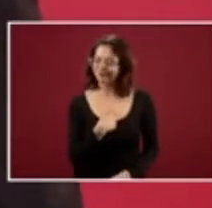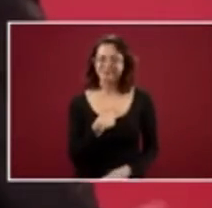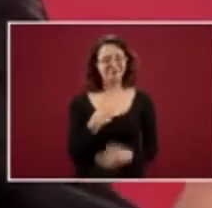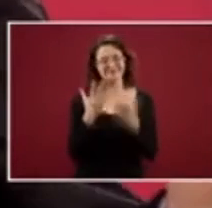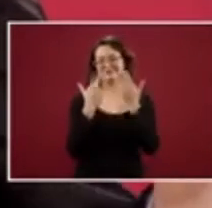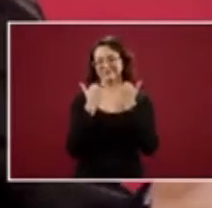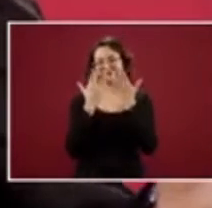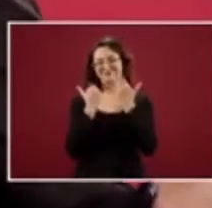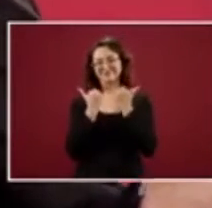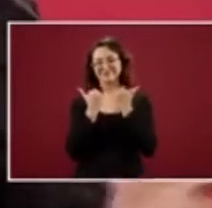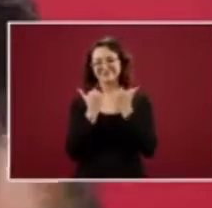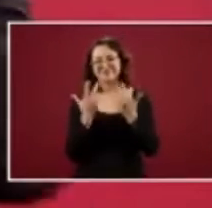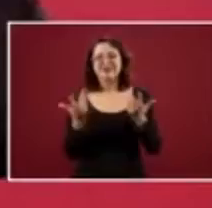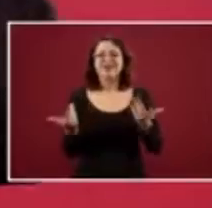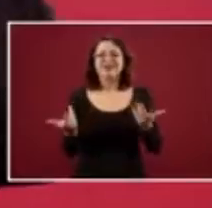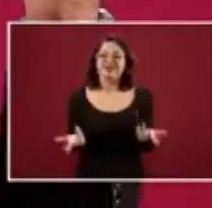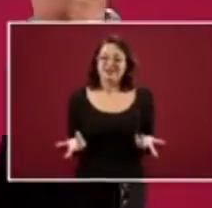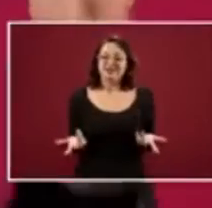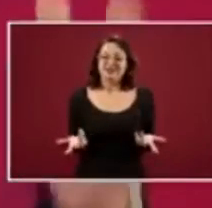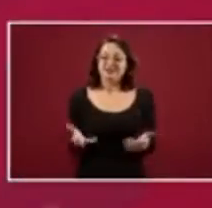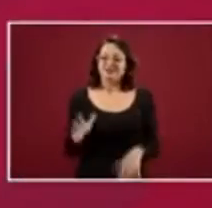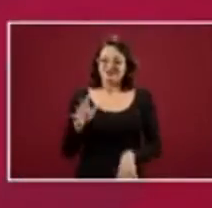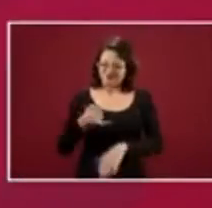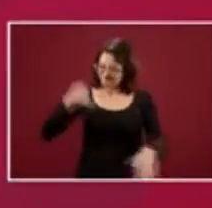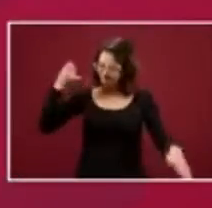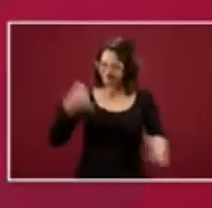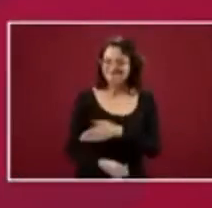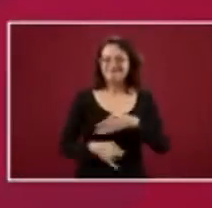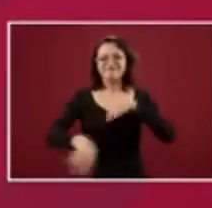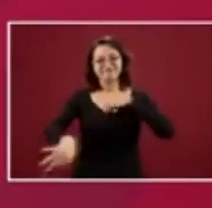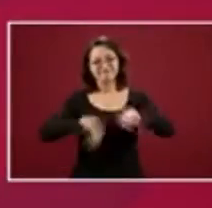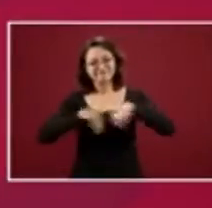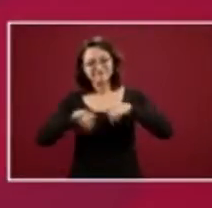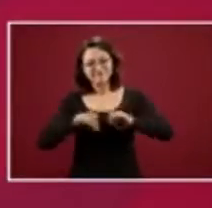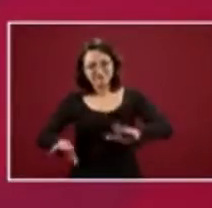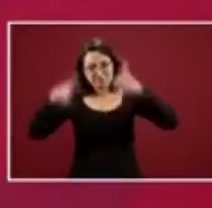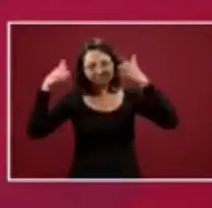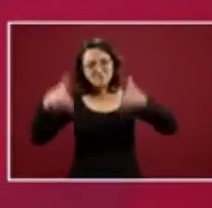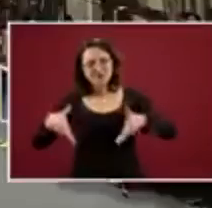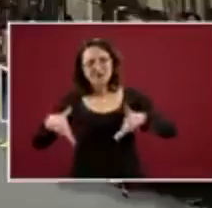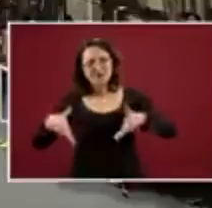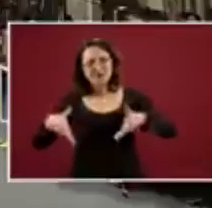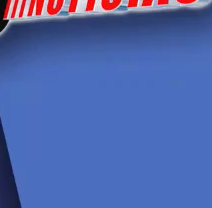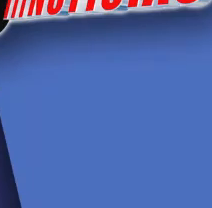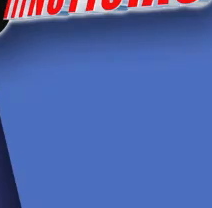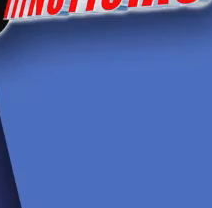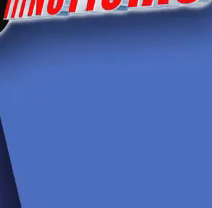Entonces, por eso, a fondo.